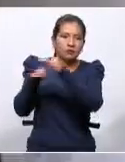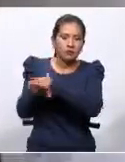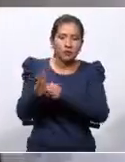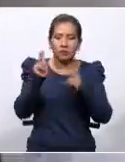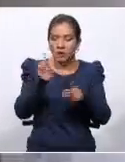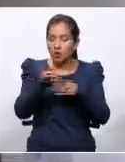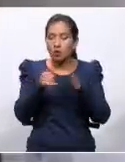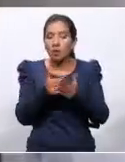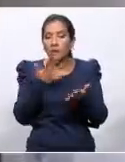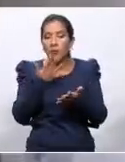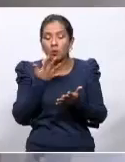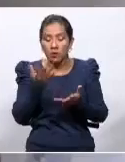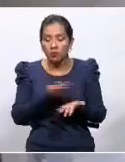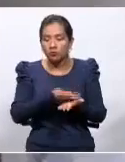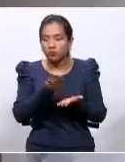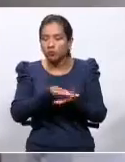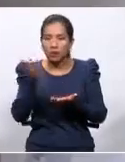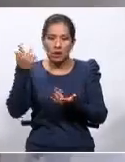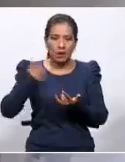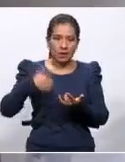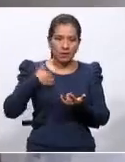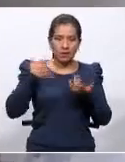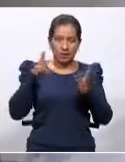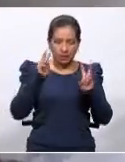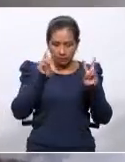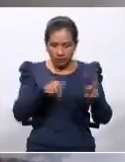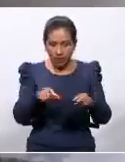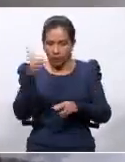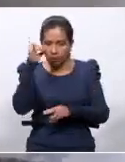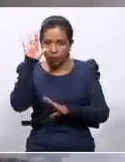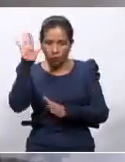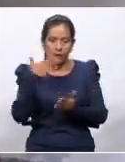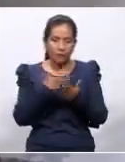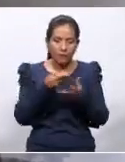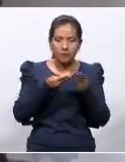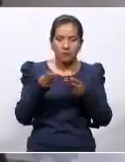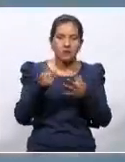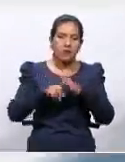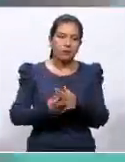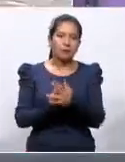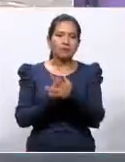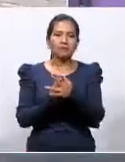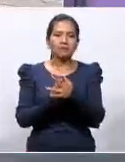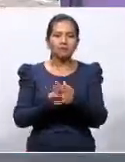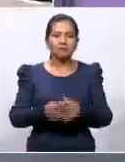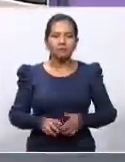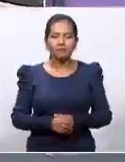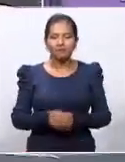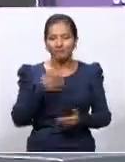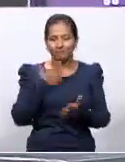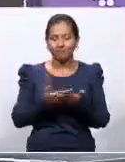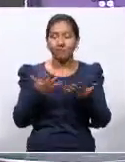gente argentina ya lo ve, ¿no? Entonces, eso es lo de bueno. Y en el marco del fortalecimiento.